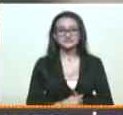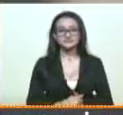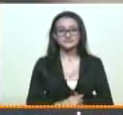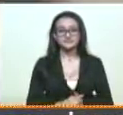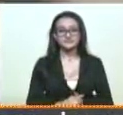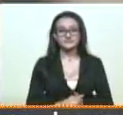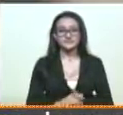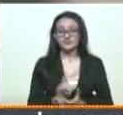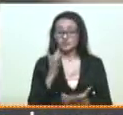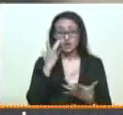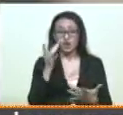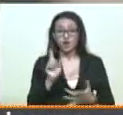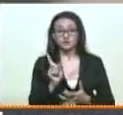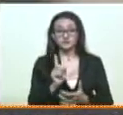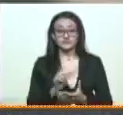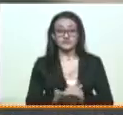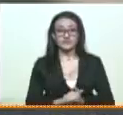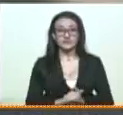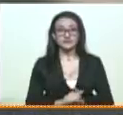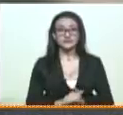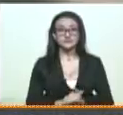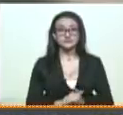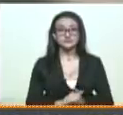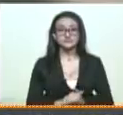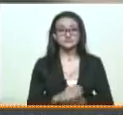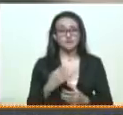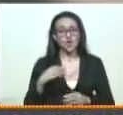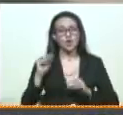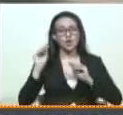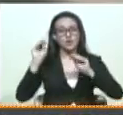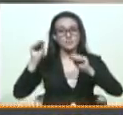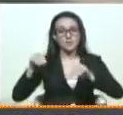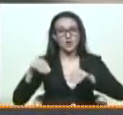Lo que no se ve. Yo hago un llamado